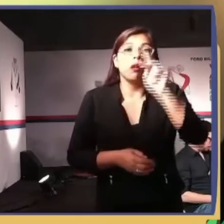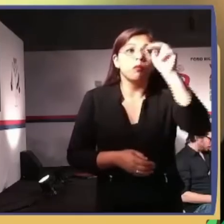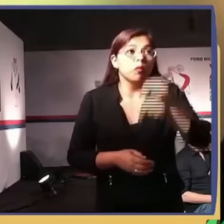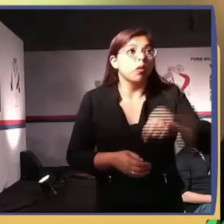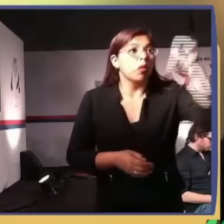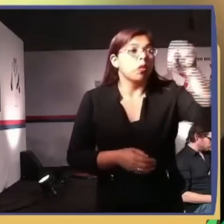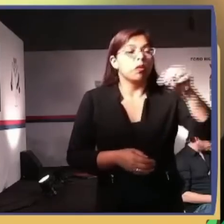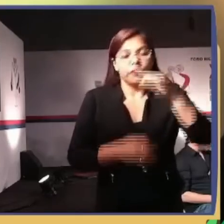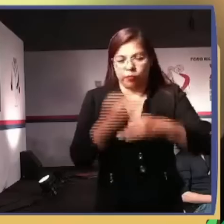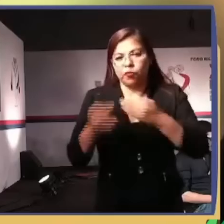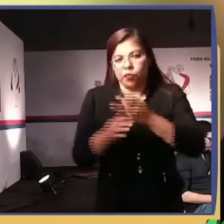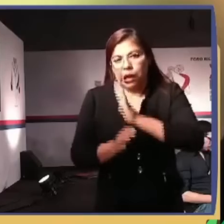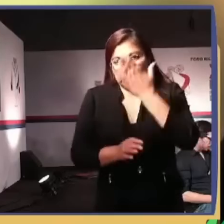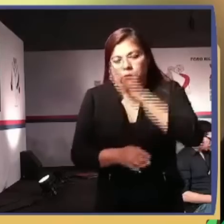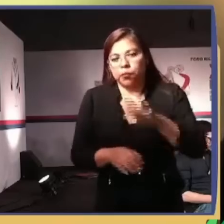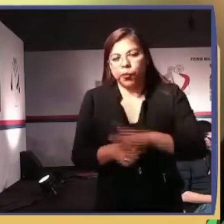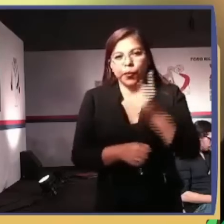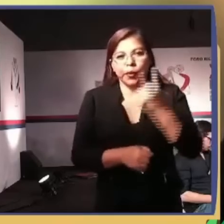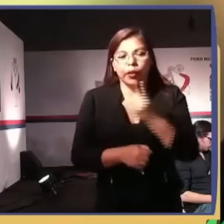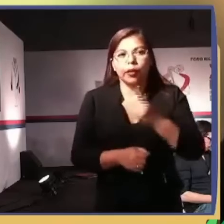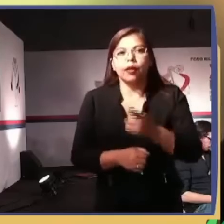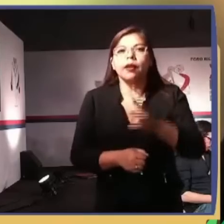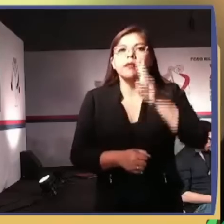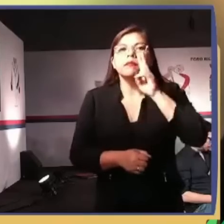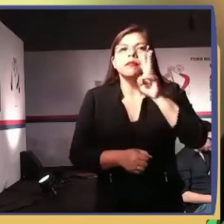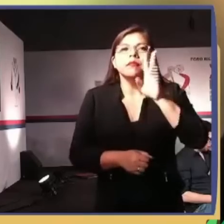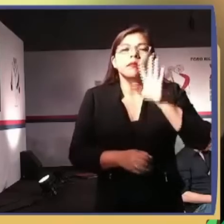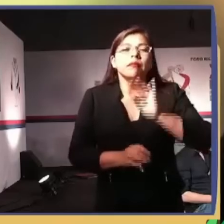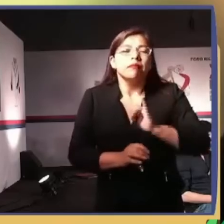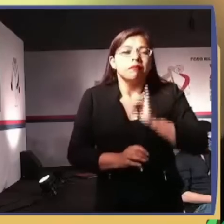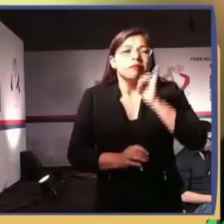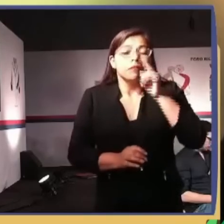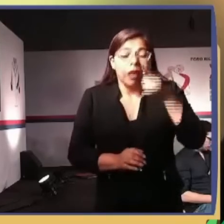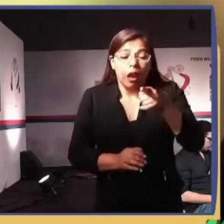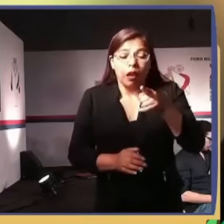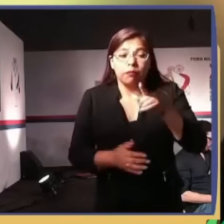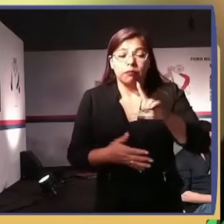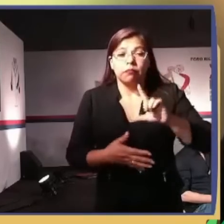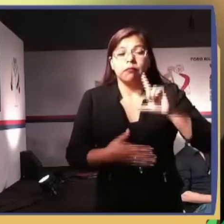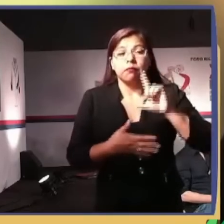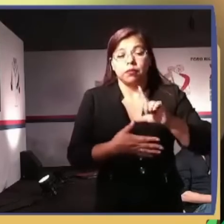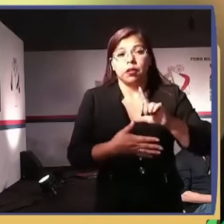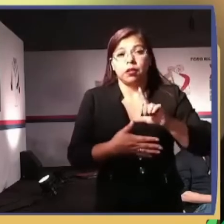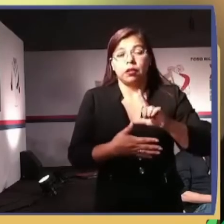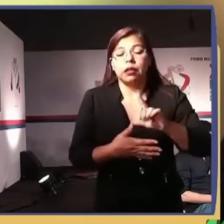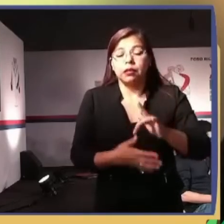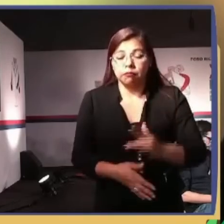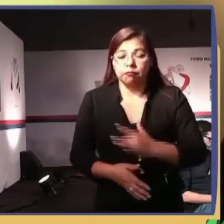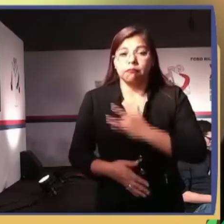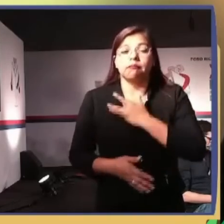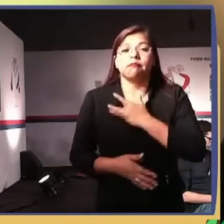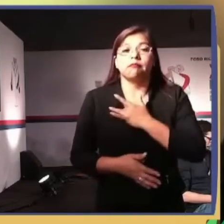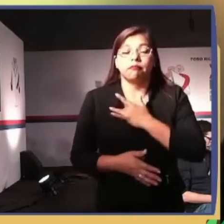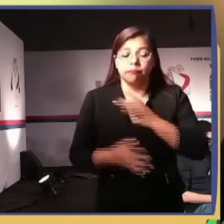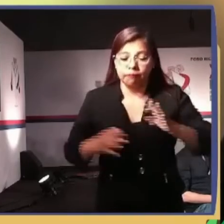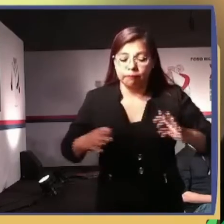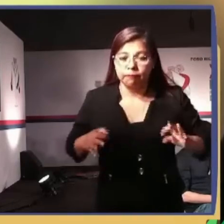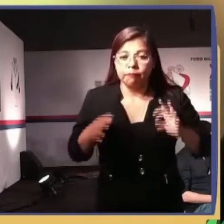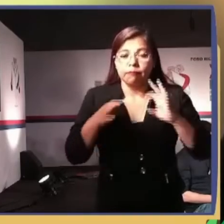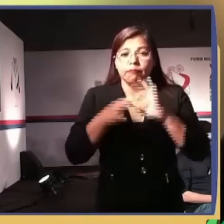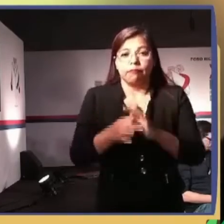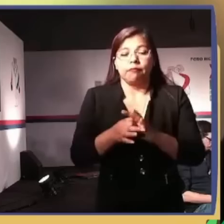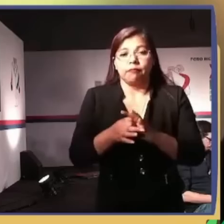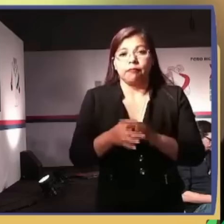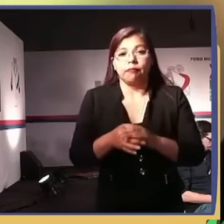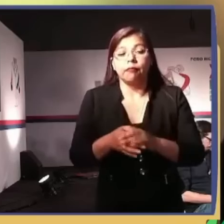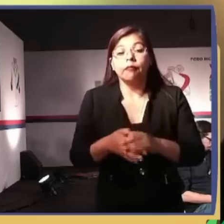qué, mire profundamente hacia América Latina y sienta que la unidad con América